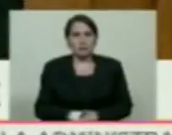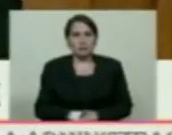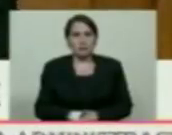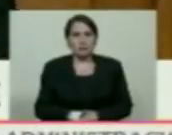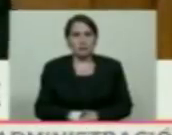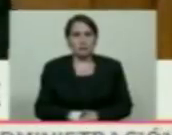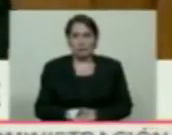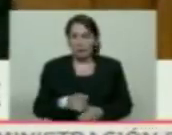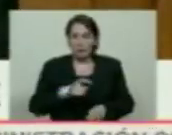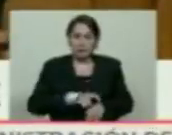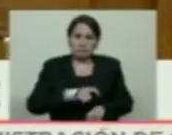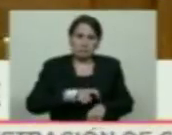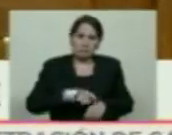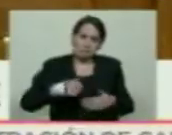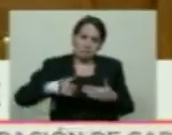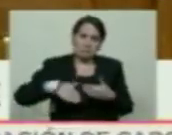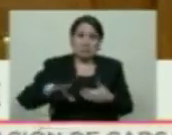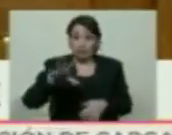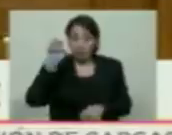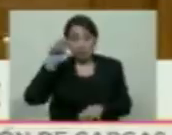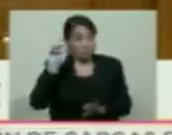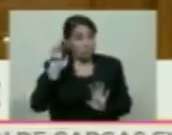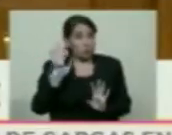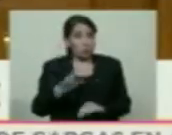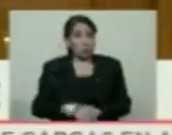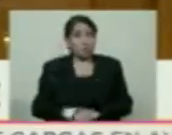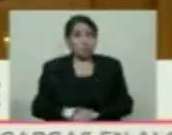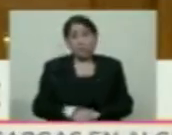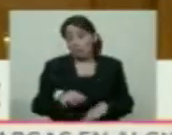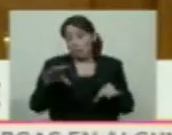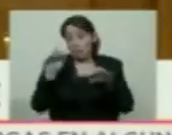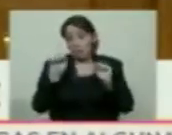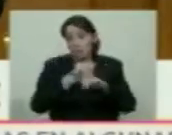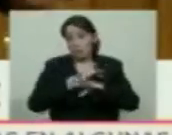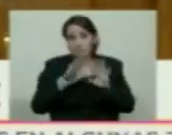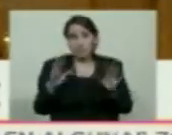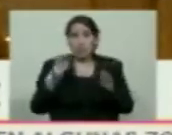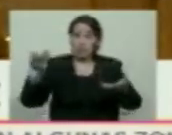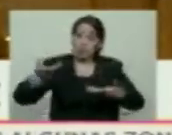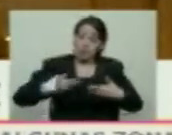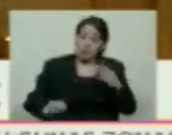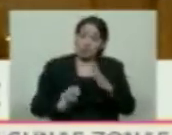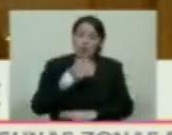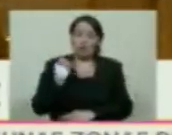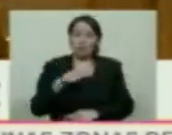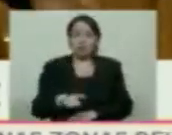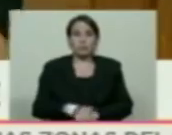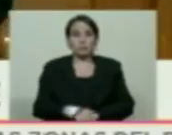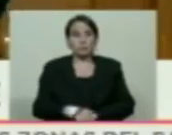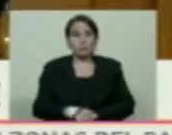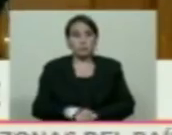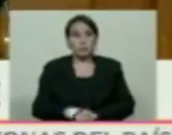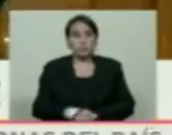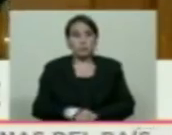darle chance al otro. ¿El que entendió? Entendió. Venga a mí que tengo flor. Ahora le toca a la justicia. A la